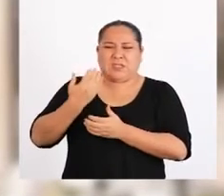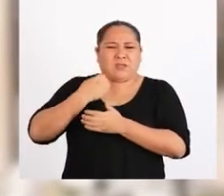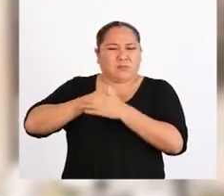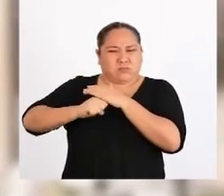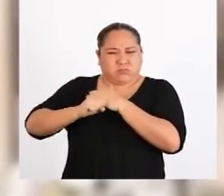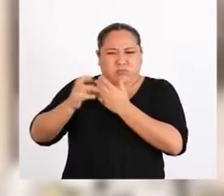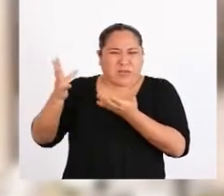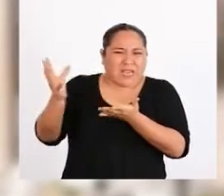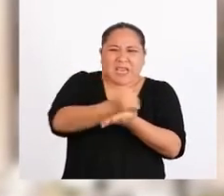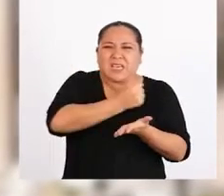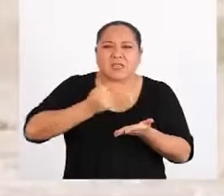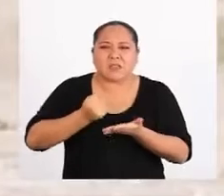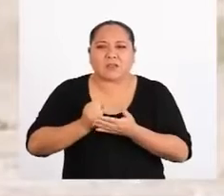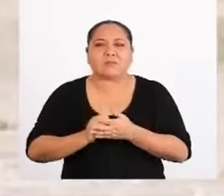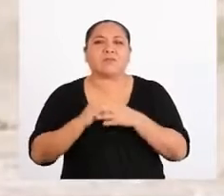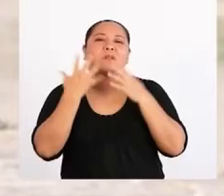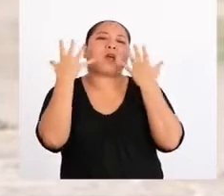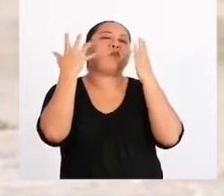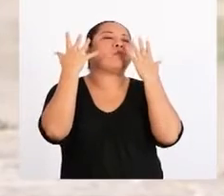quieren despojar.